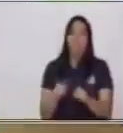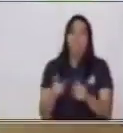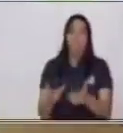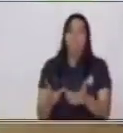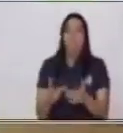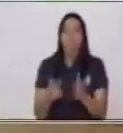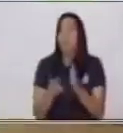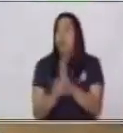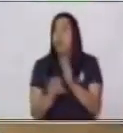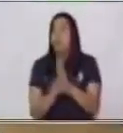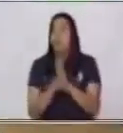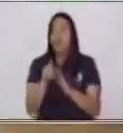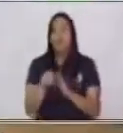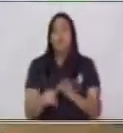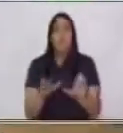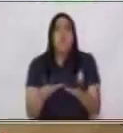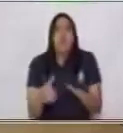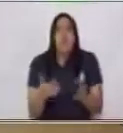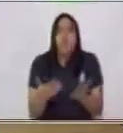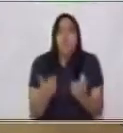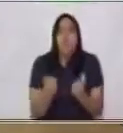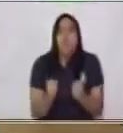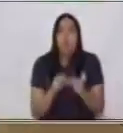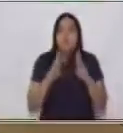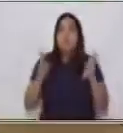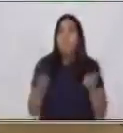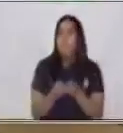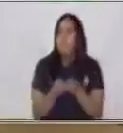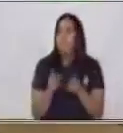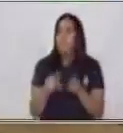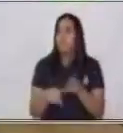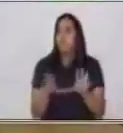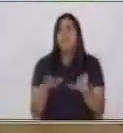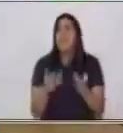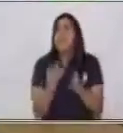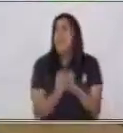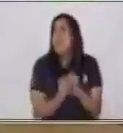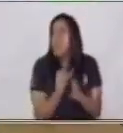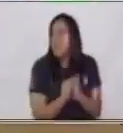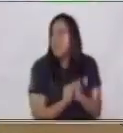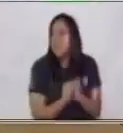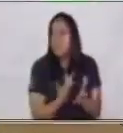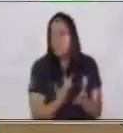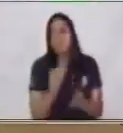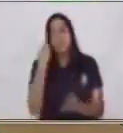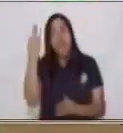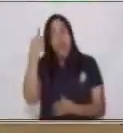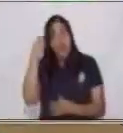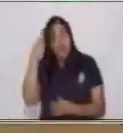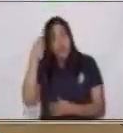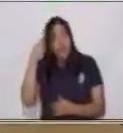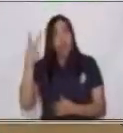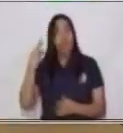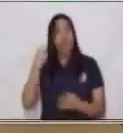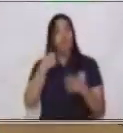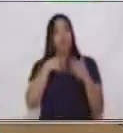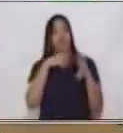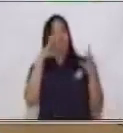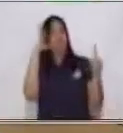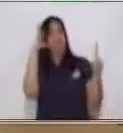haremos este resumen? ¿Qué crees tú que vamos a utilizar? Recuérdate también entre objetividad y